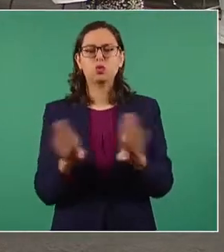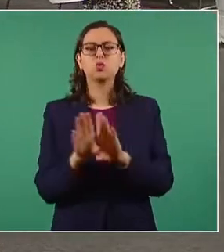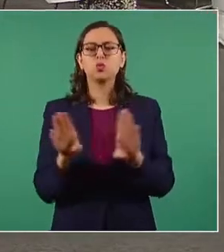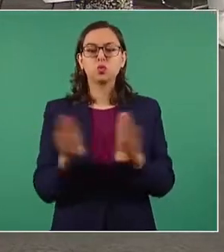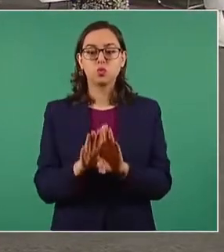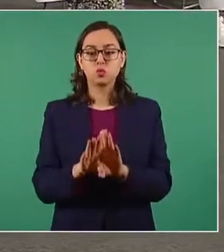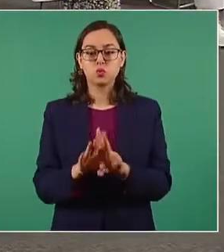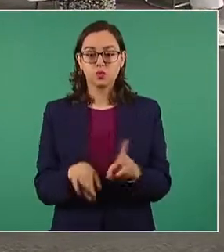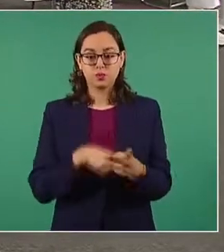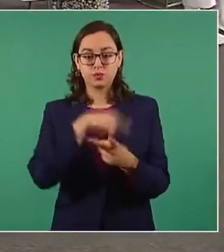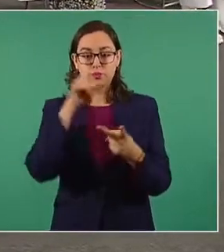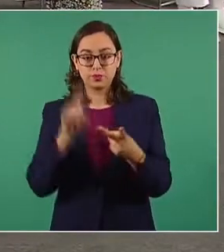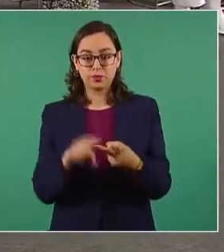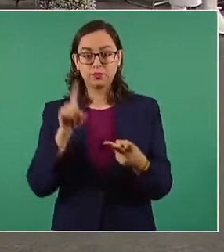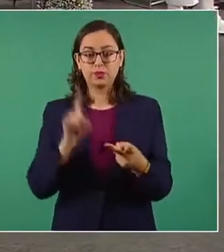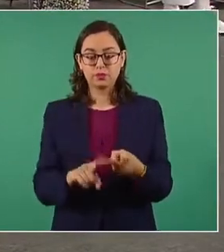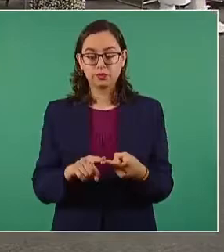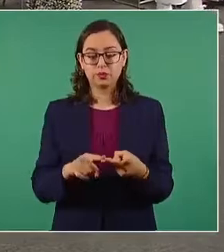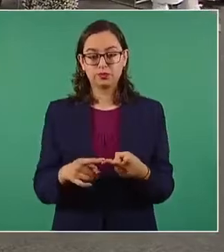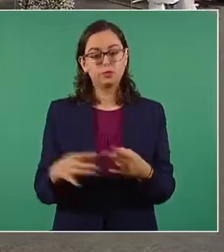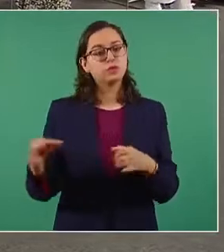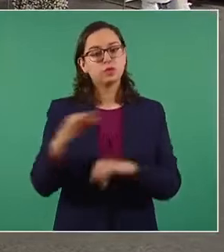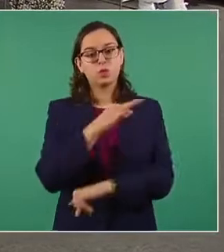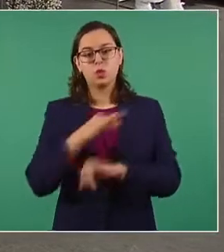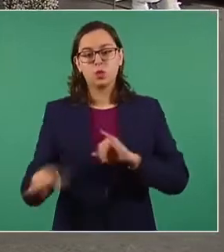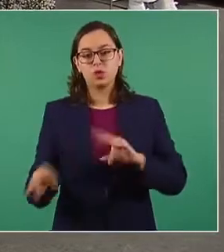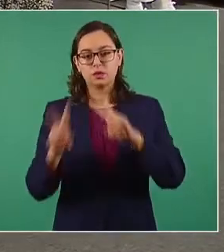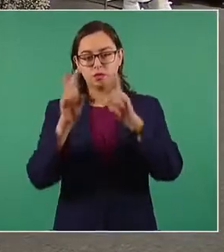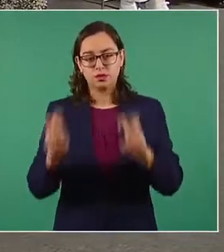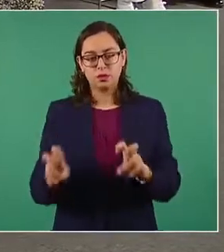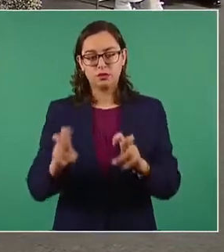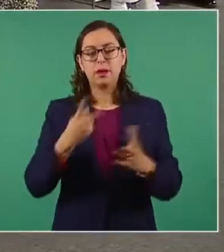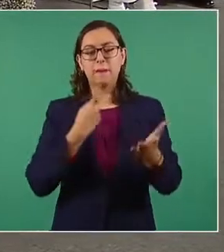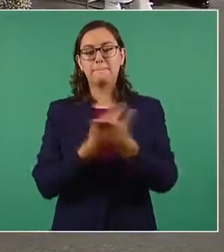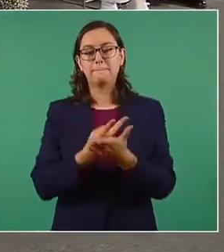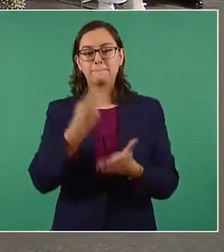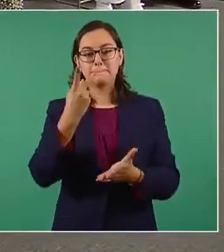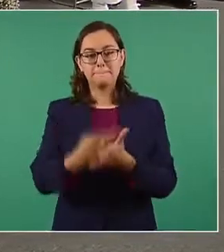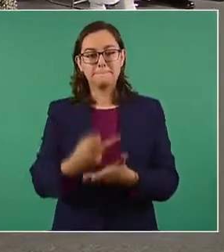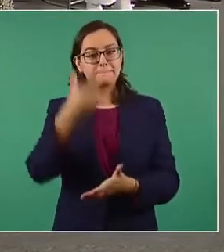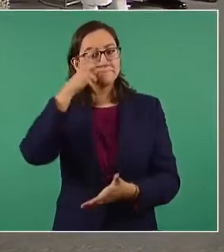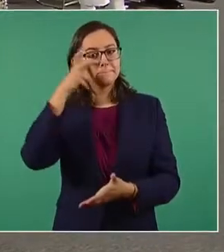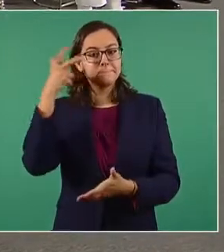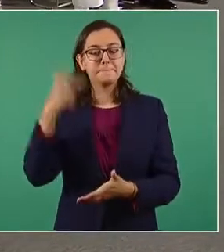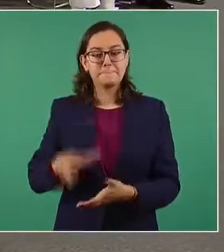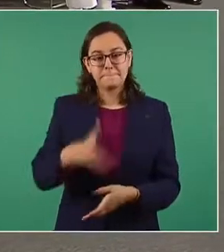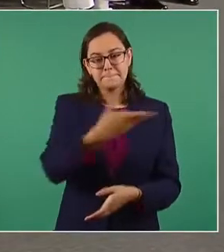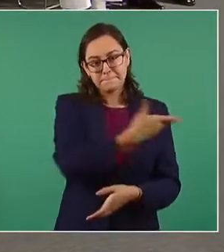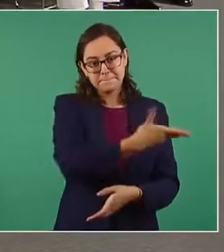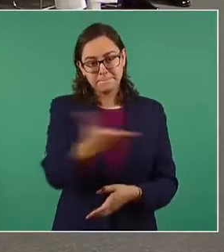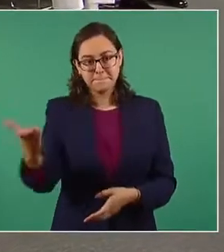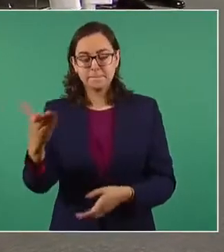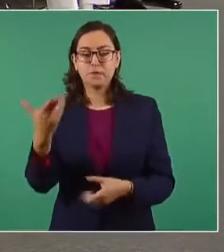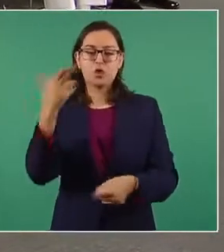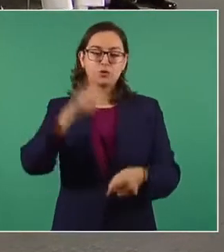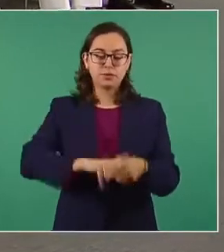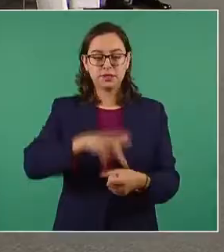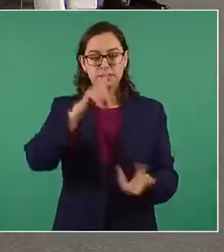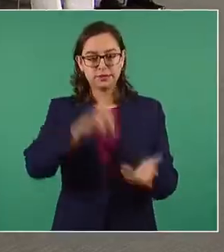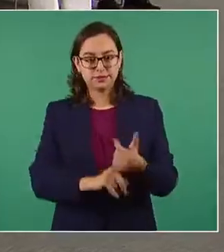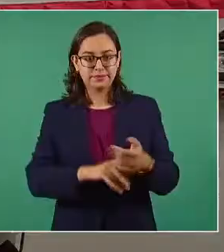de la entrega de las condecoraciones Miguel Hidalgo al personal médico que ha atendido en la pandemia